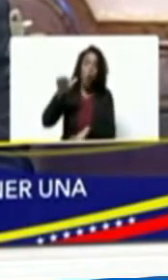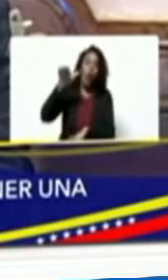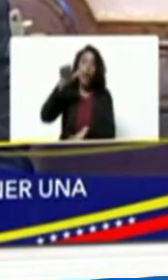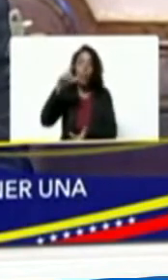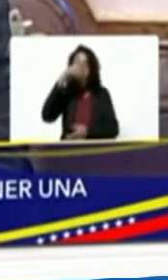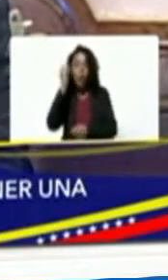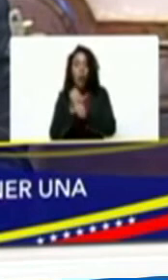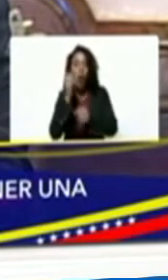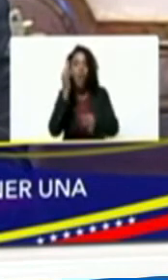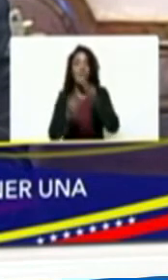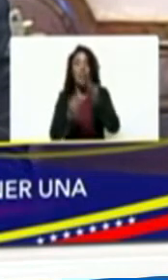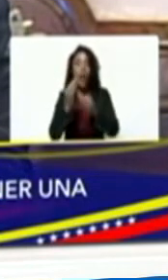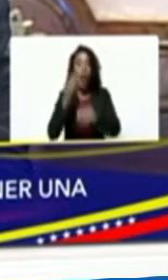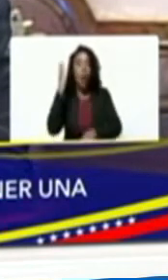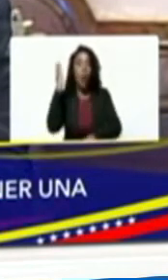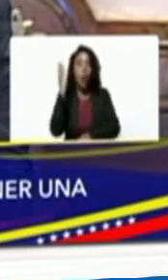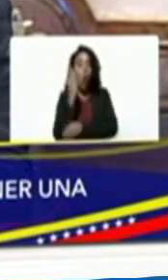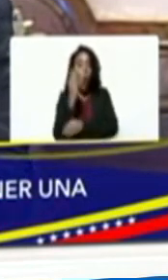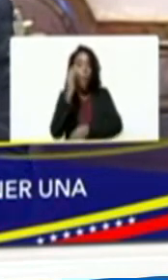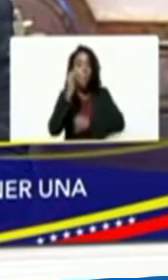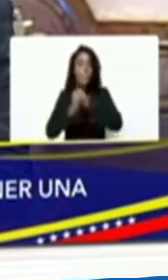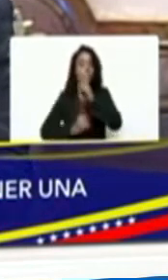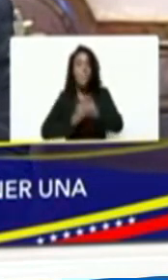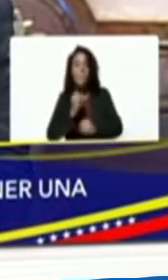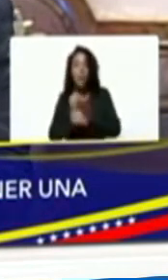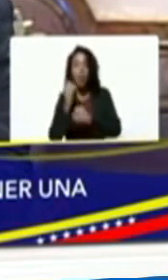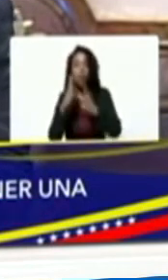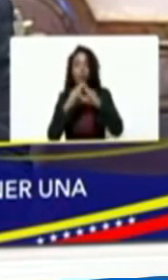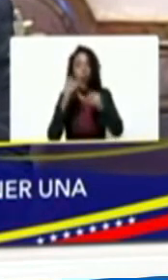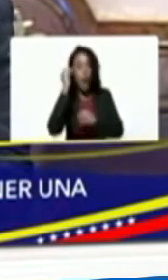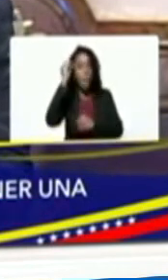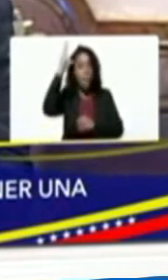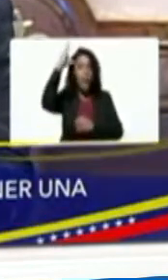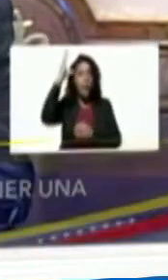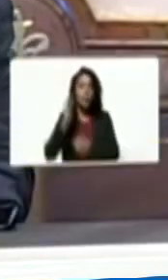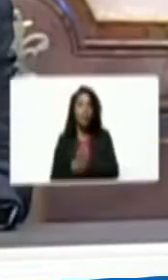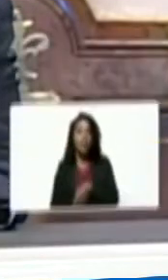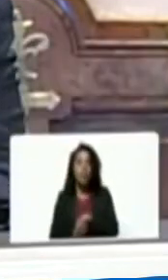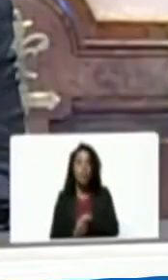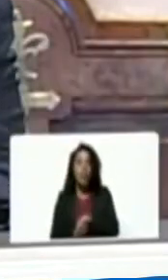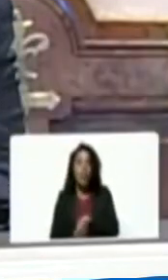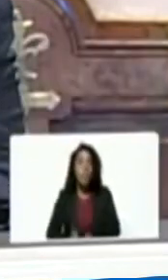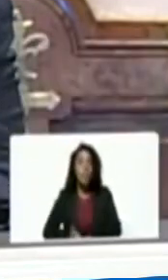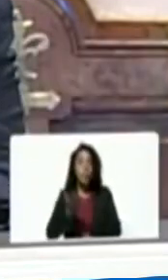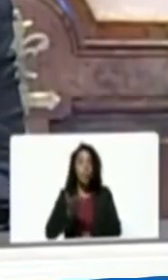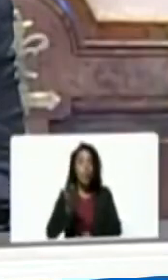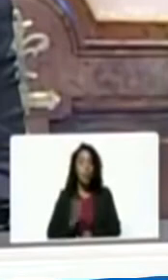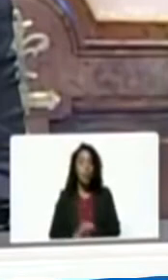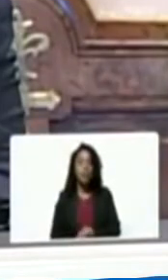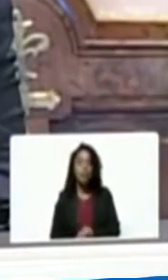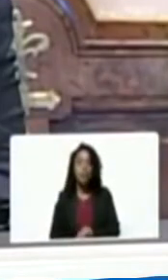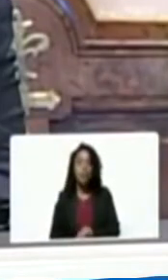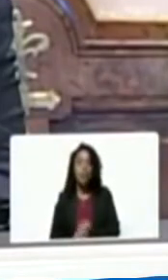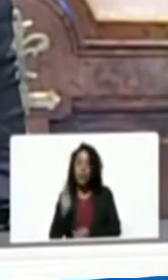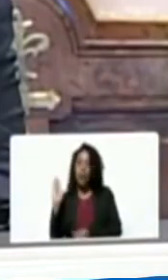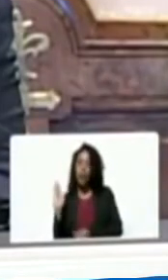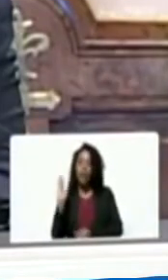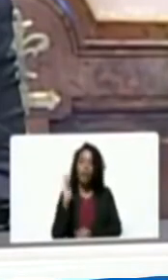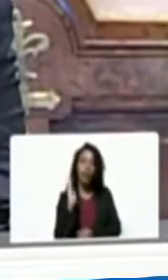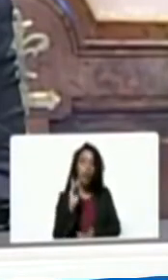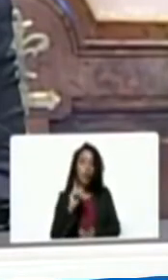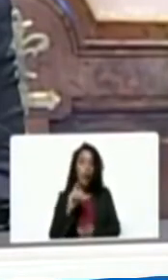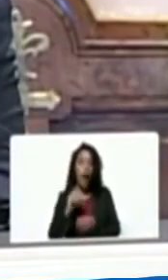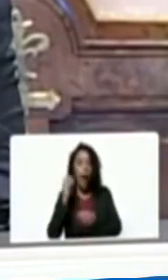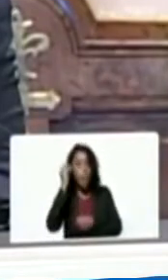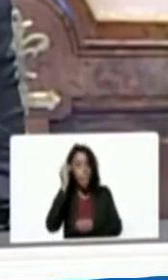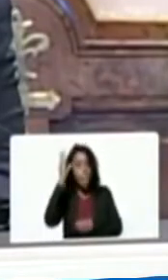vinculadas única y exclusivamente en 4 delitos que están previstos en el Estatuto de Roma. En este caso en particular se referiría, o lo que